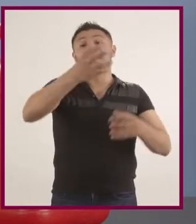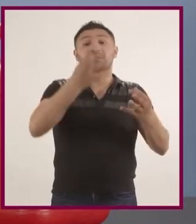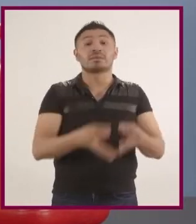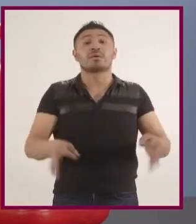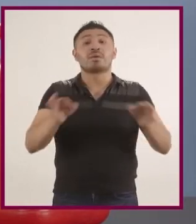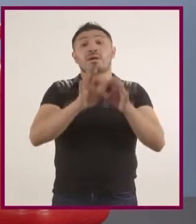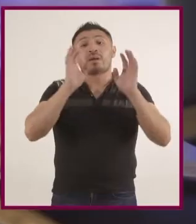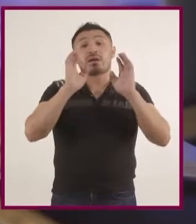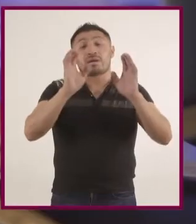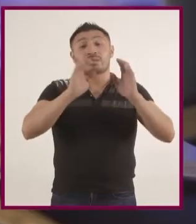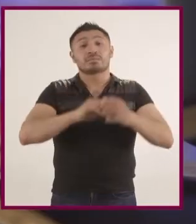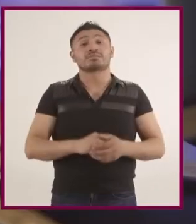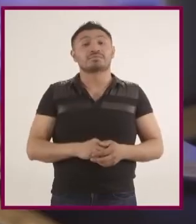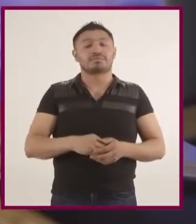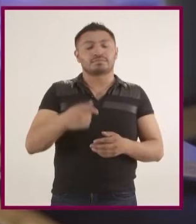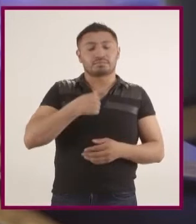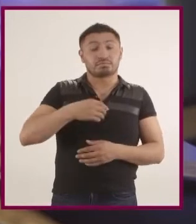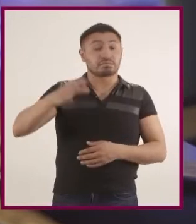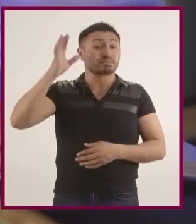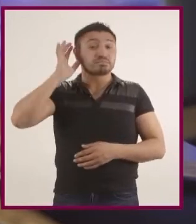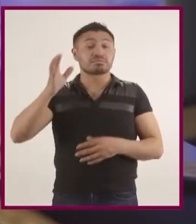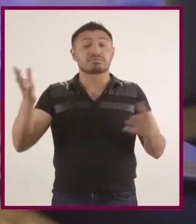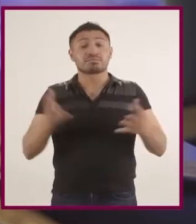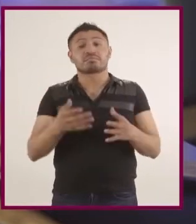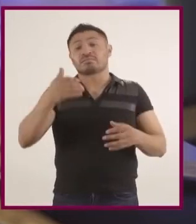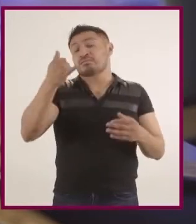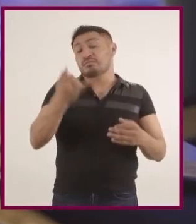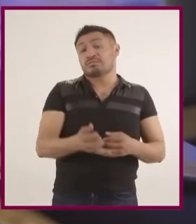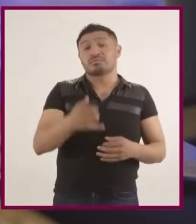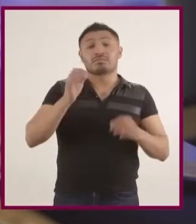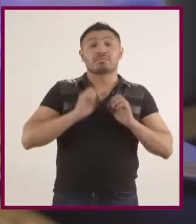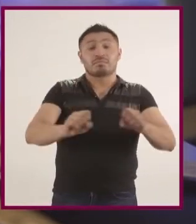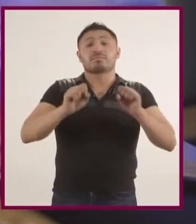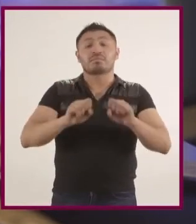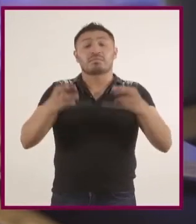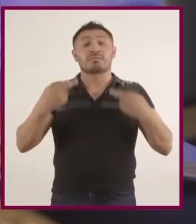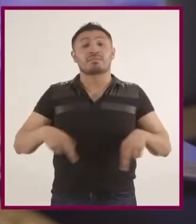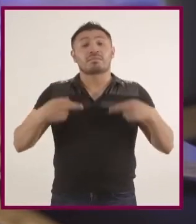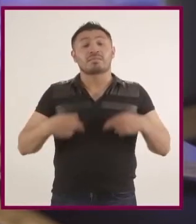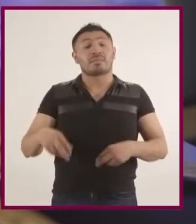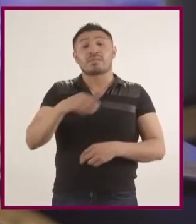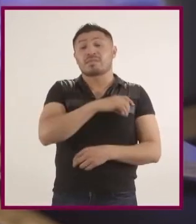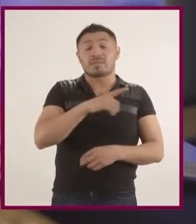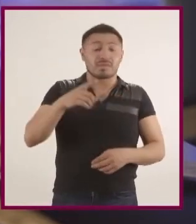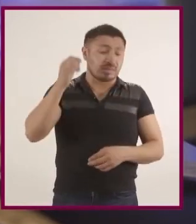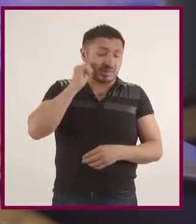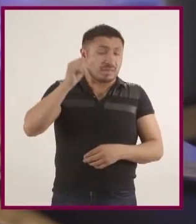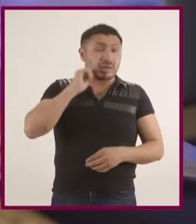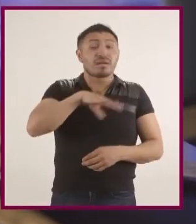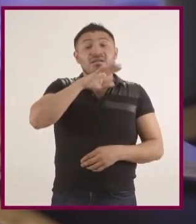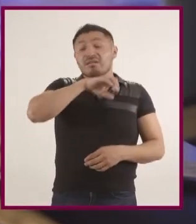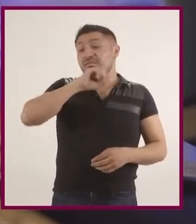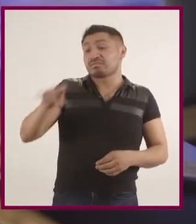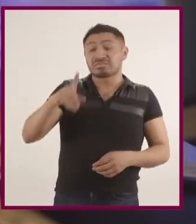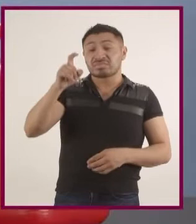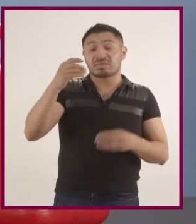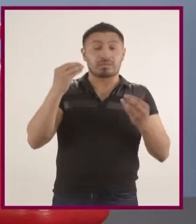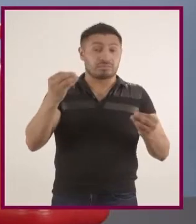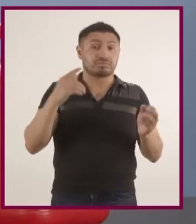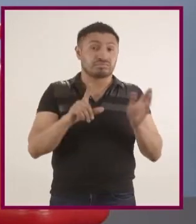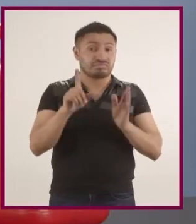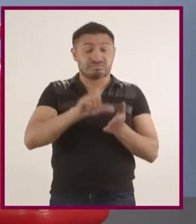tan importante cuidarla he escuchado que para producir y también viciar muchos litros de agua es cierto